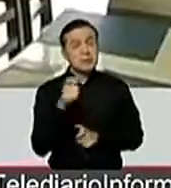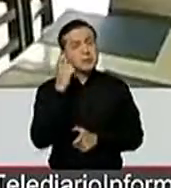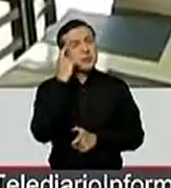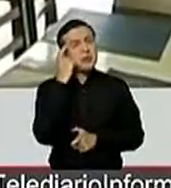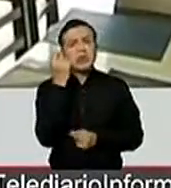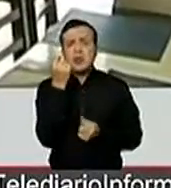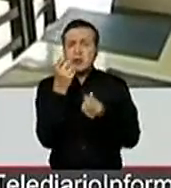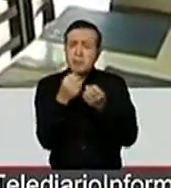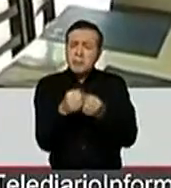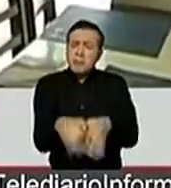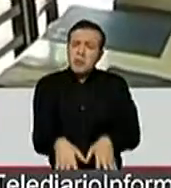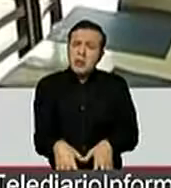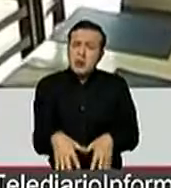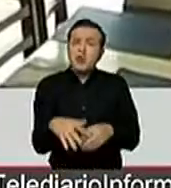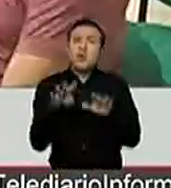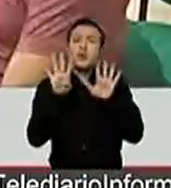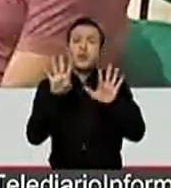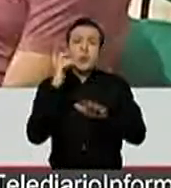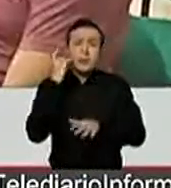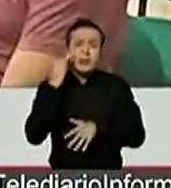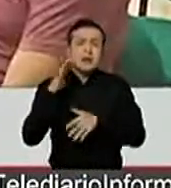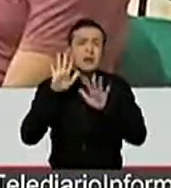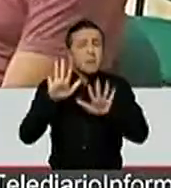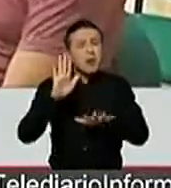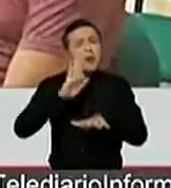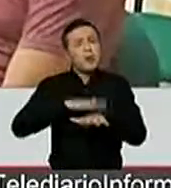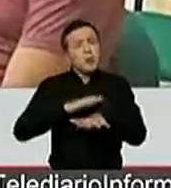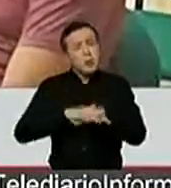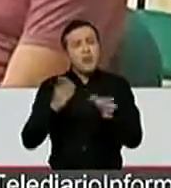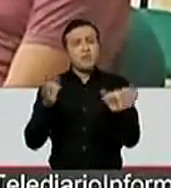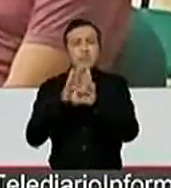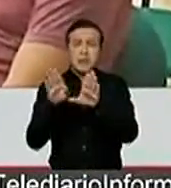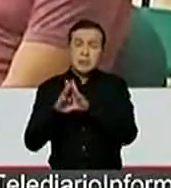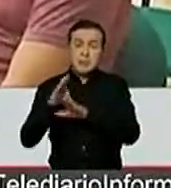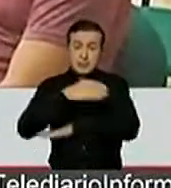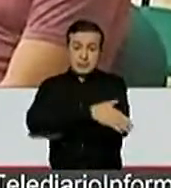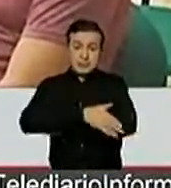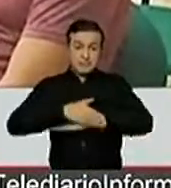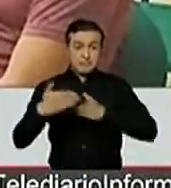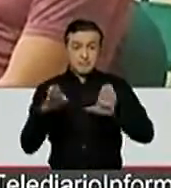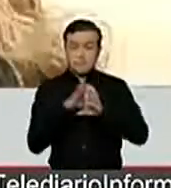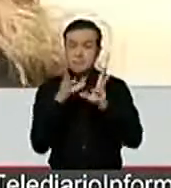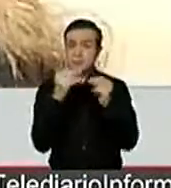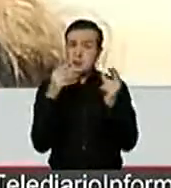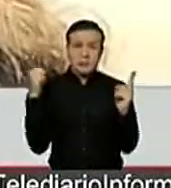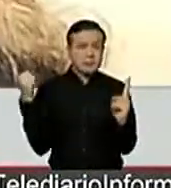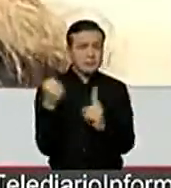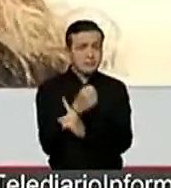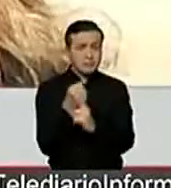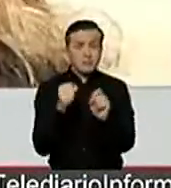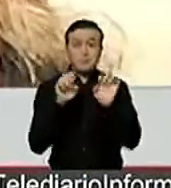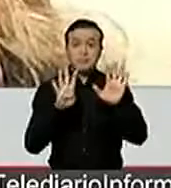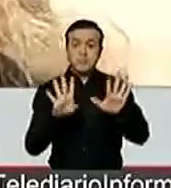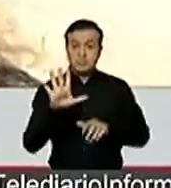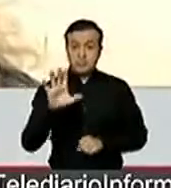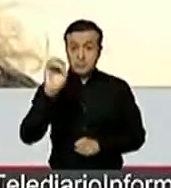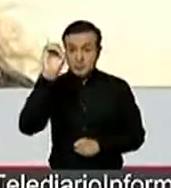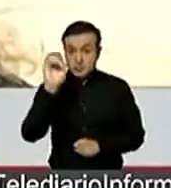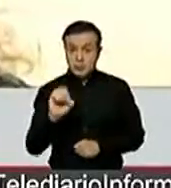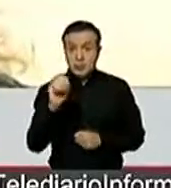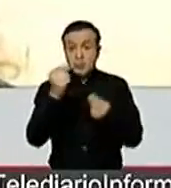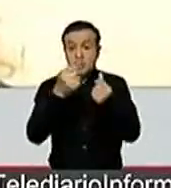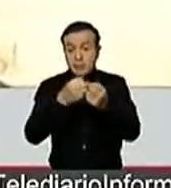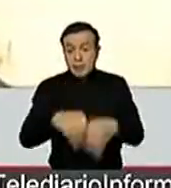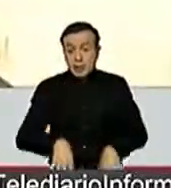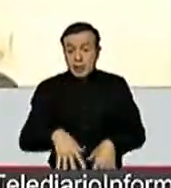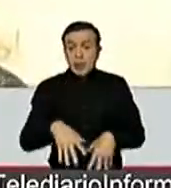pérdidas económicas tras 9 días de paralizaciones, cierre de vías y violencia. 95% de pérdidas. No hemos vendido